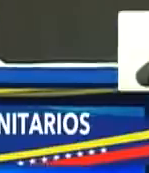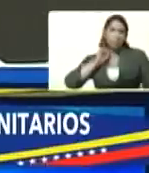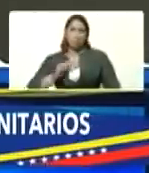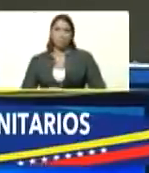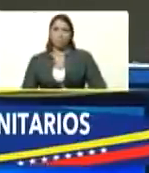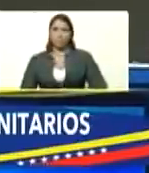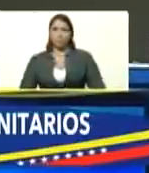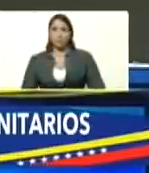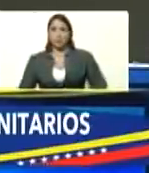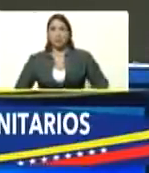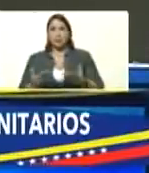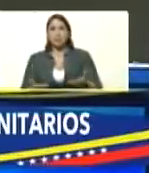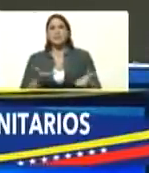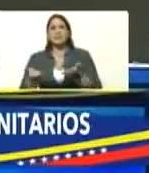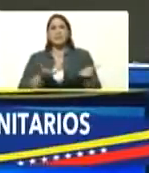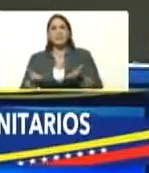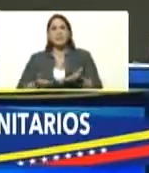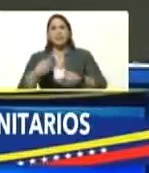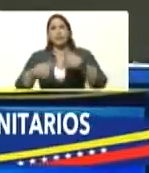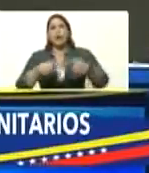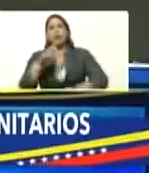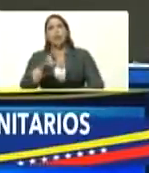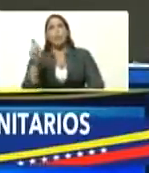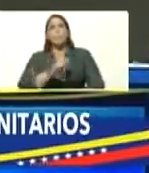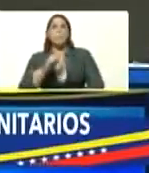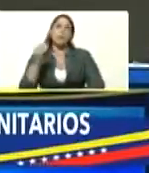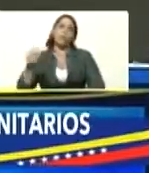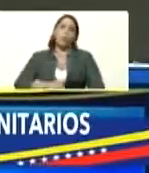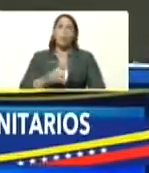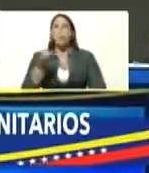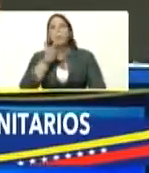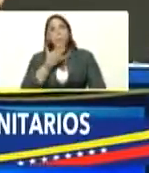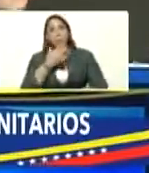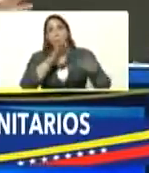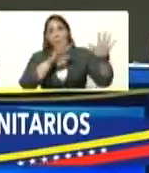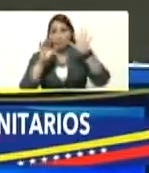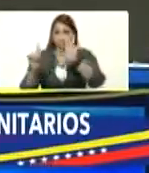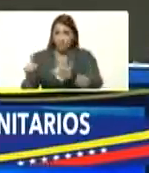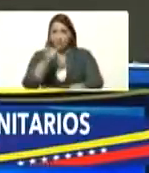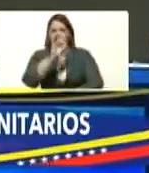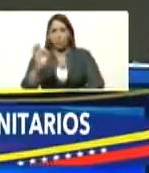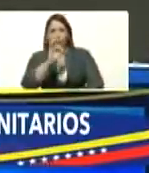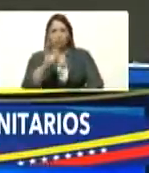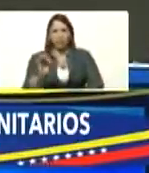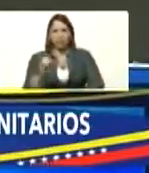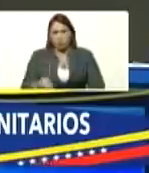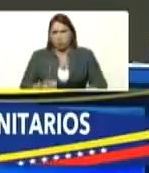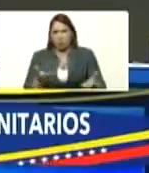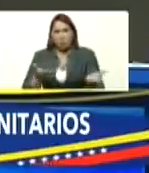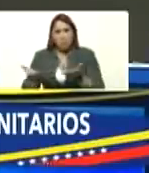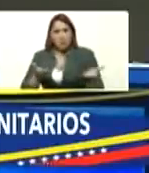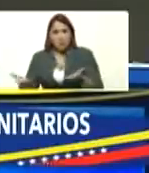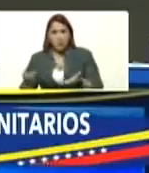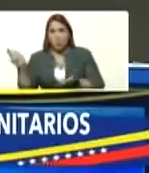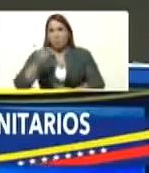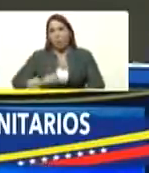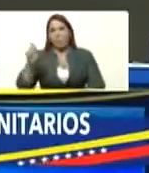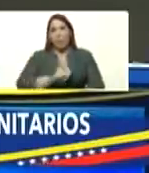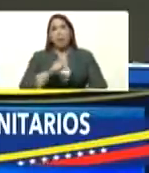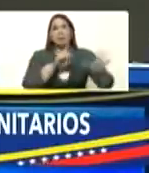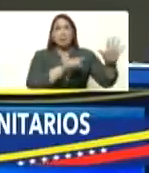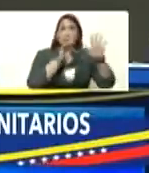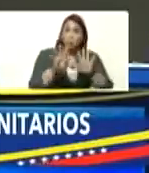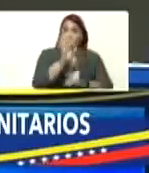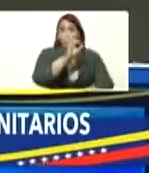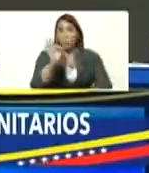cada 2 meses o más. Naguara. Un 16% reciben el servicio mensualmente. Y un 64% reciben